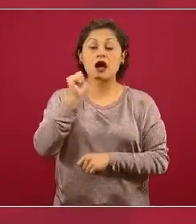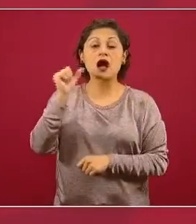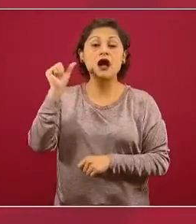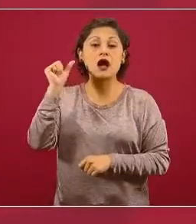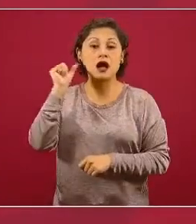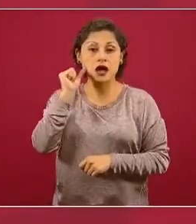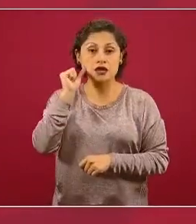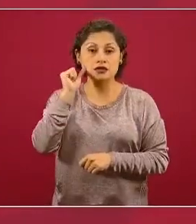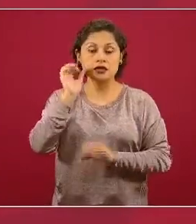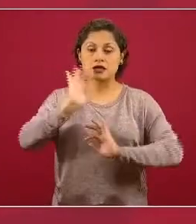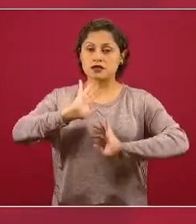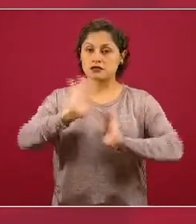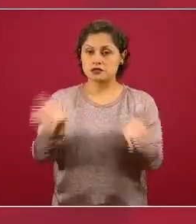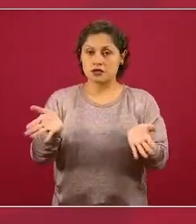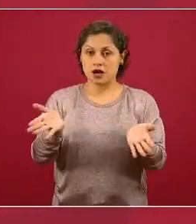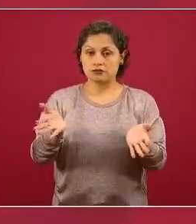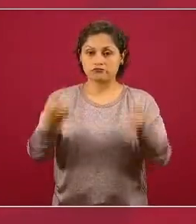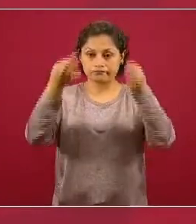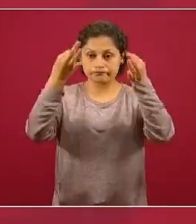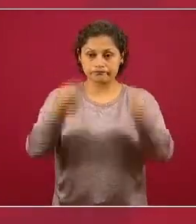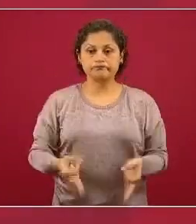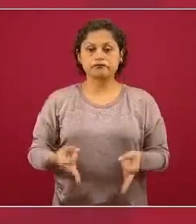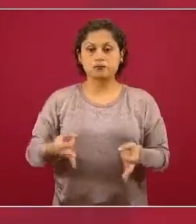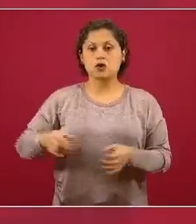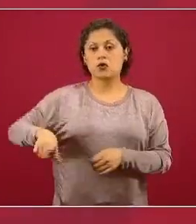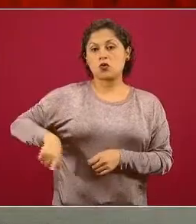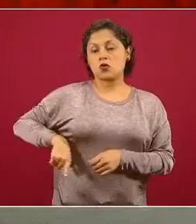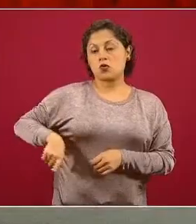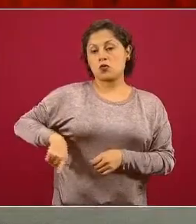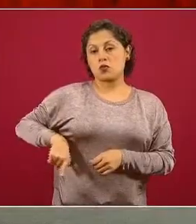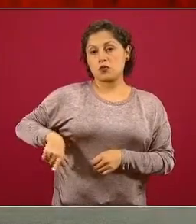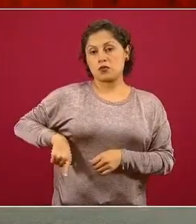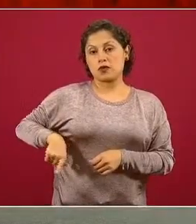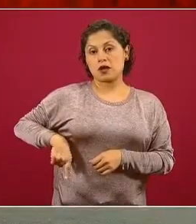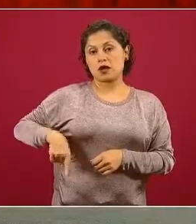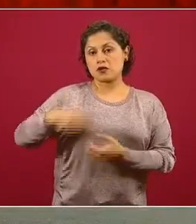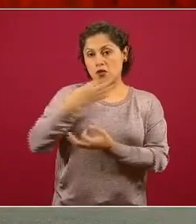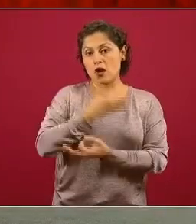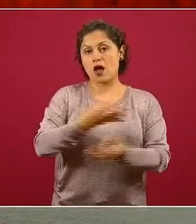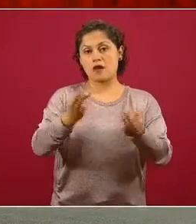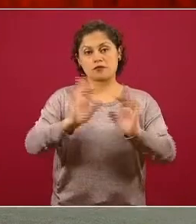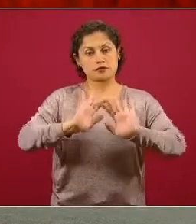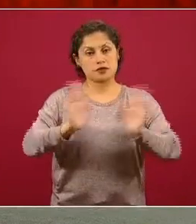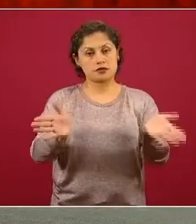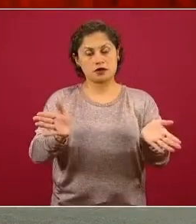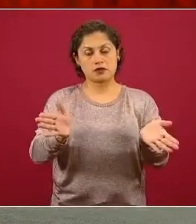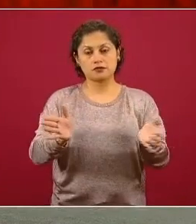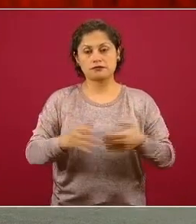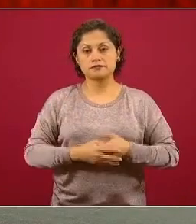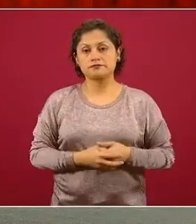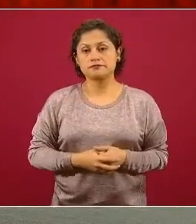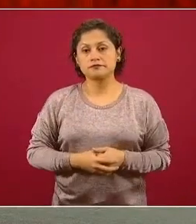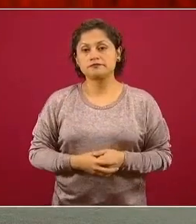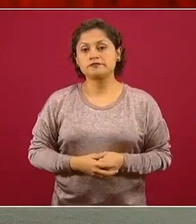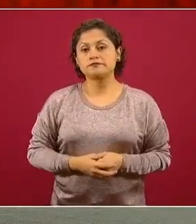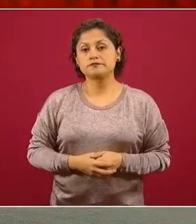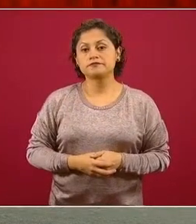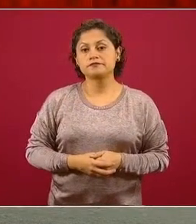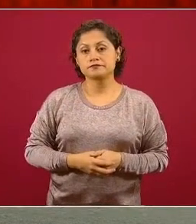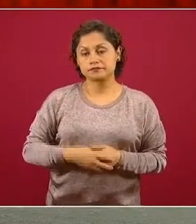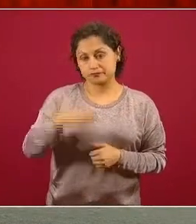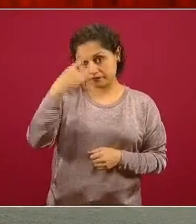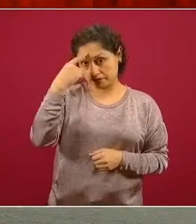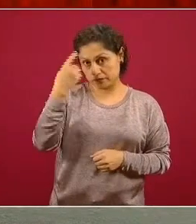la formalización por parte del gobierno de Estados Unidos, de su poder ejecutivo, hacia